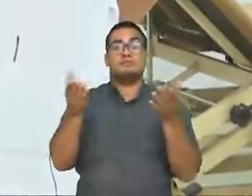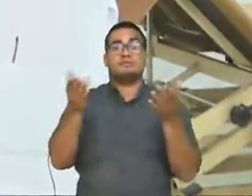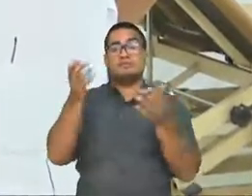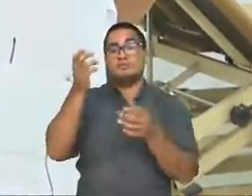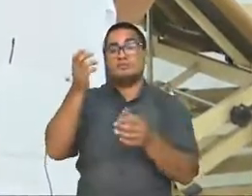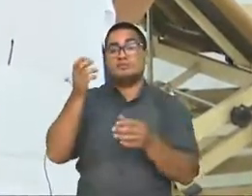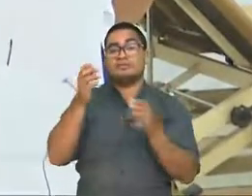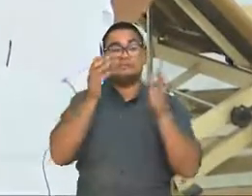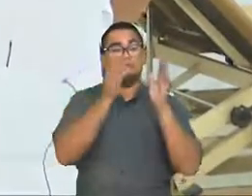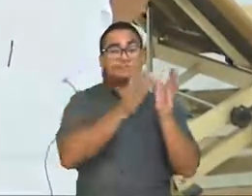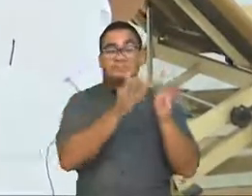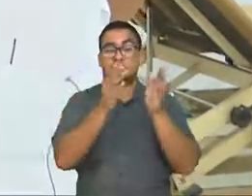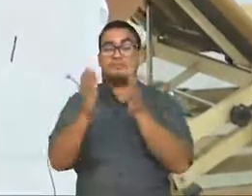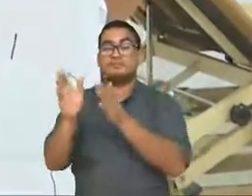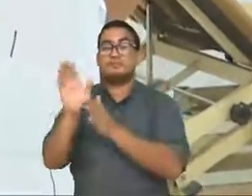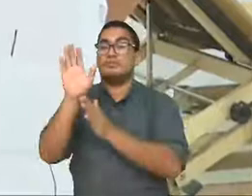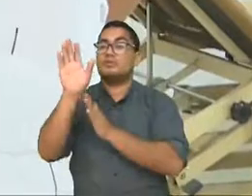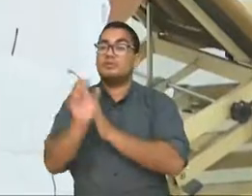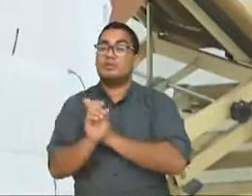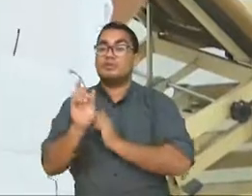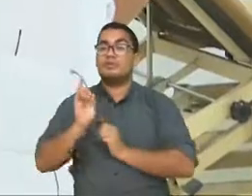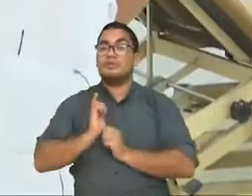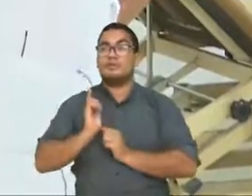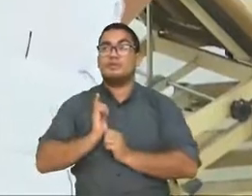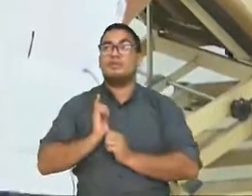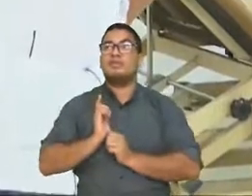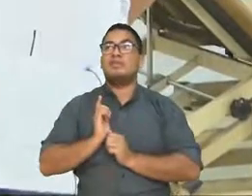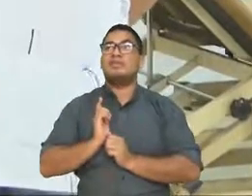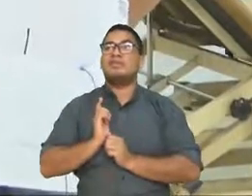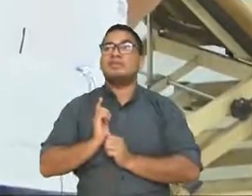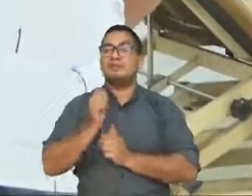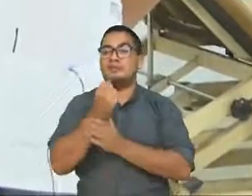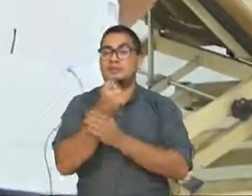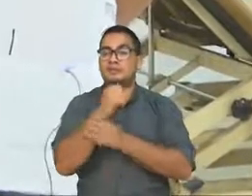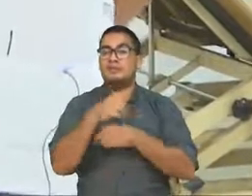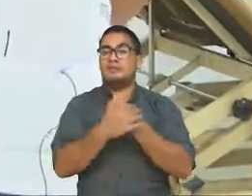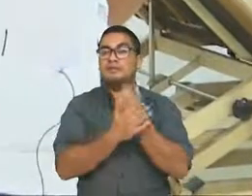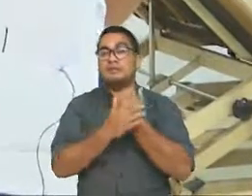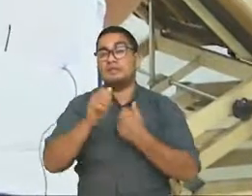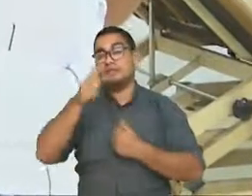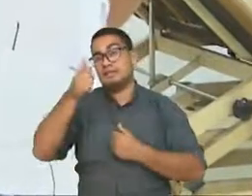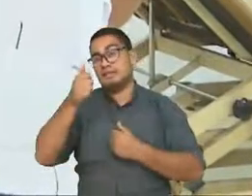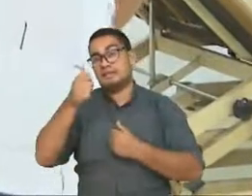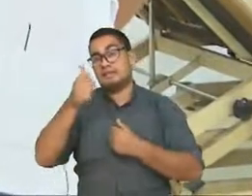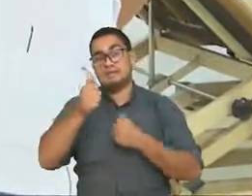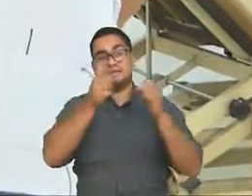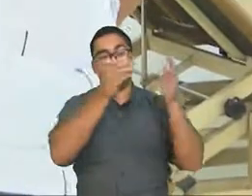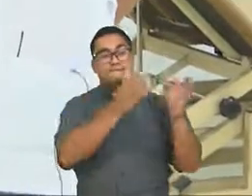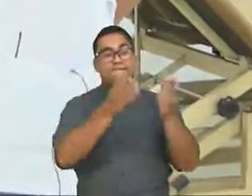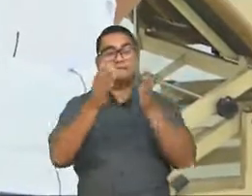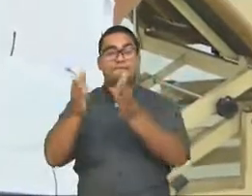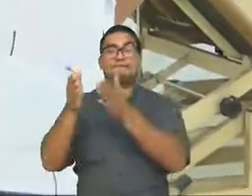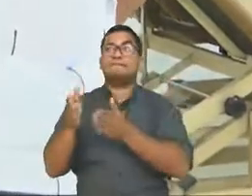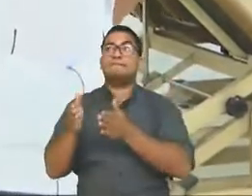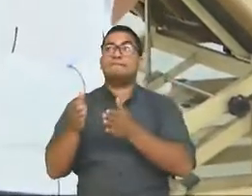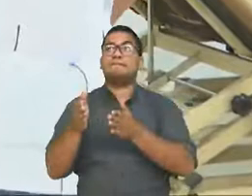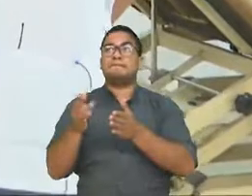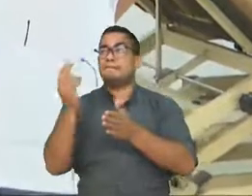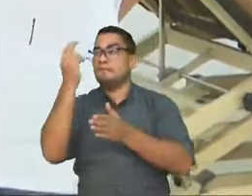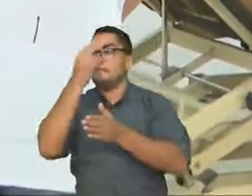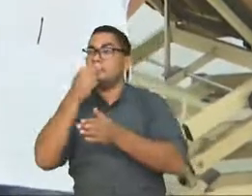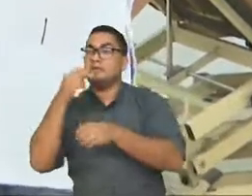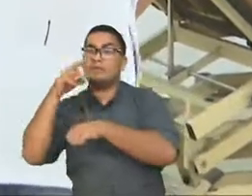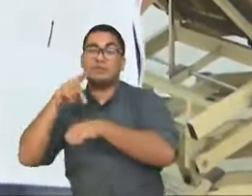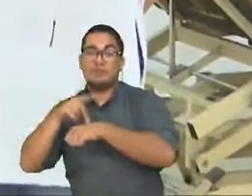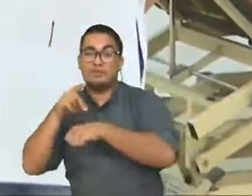por área. ¿Cuántas áreas son, compañera? La área de fisioterapia son 6 áreas. 6 áreas. Son el área de la consulta externa, donde el